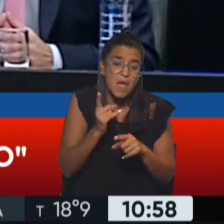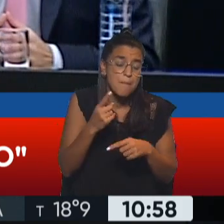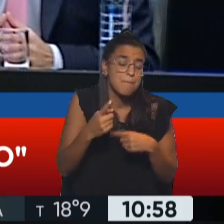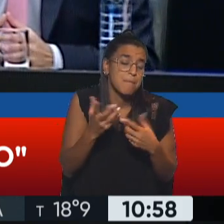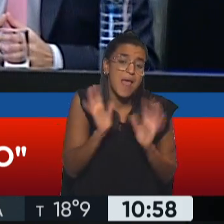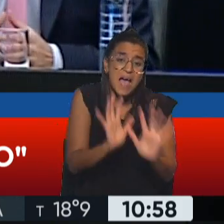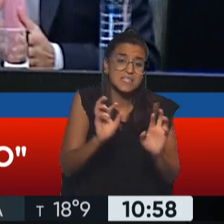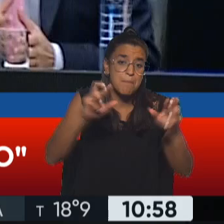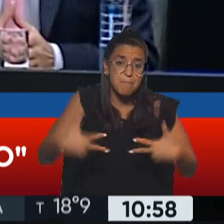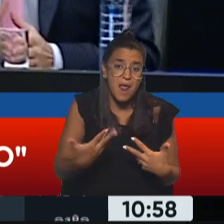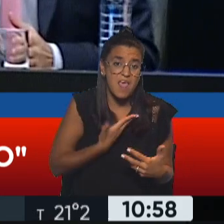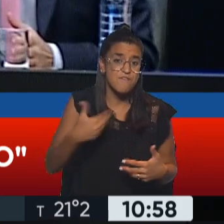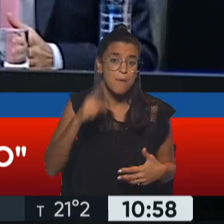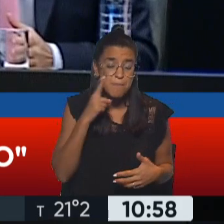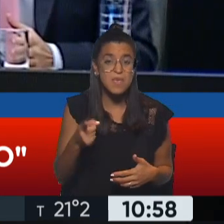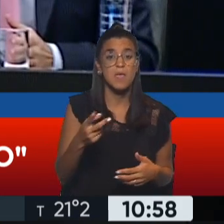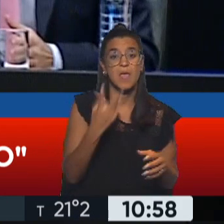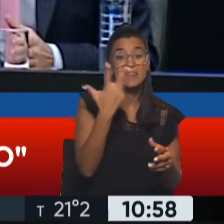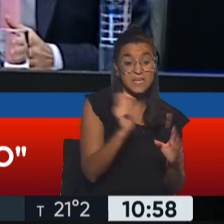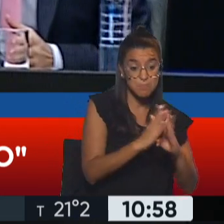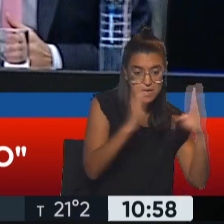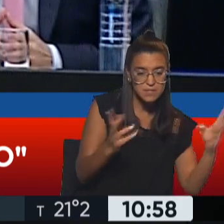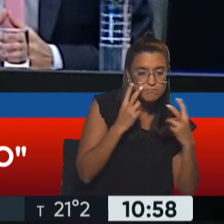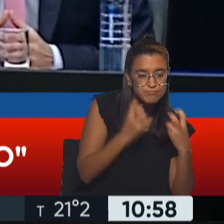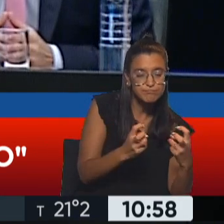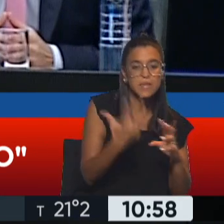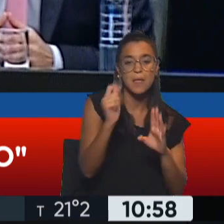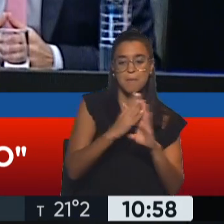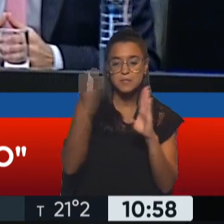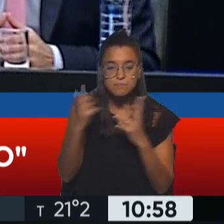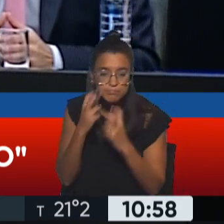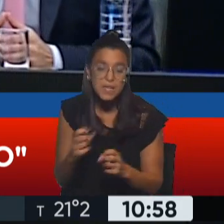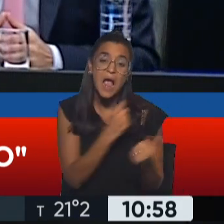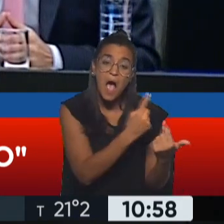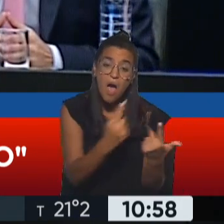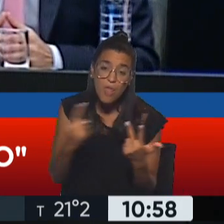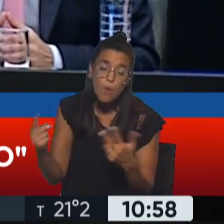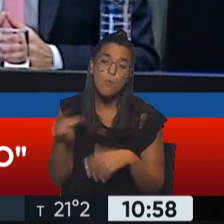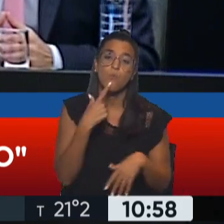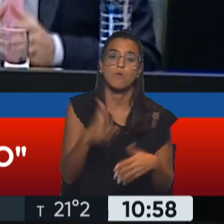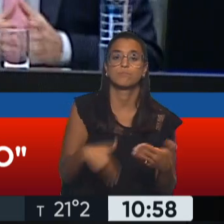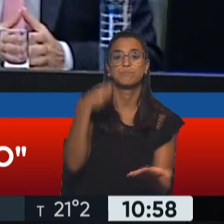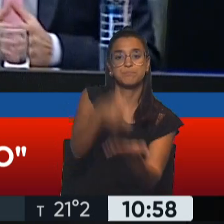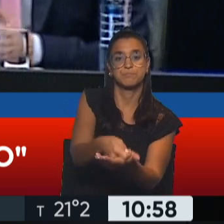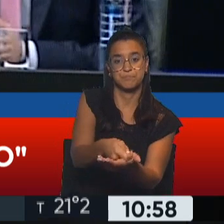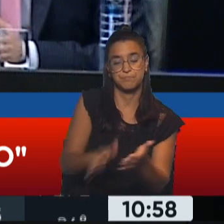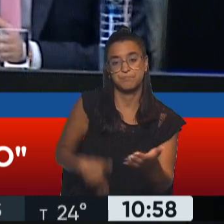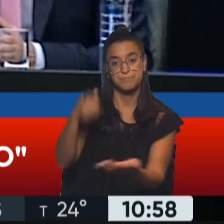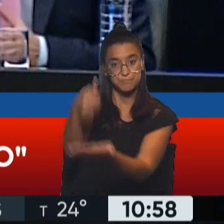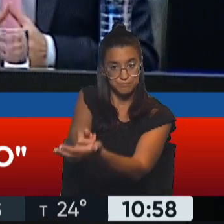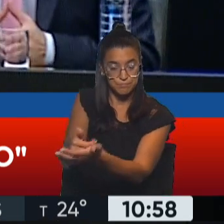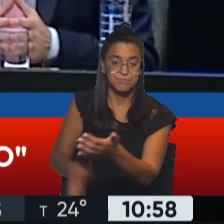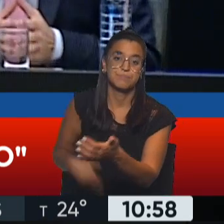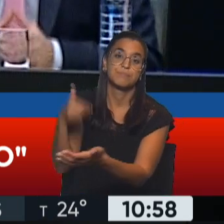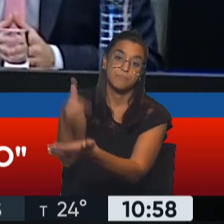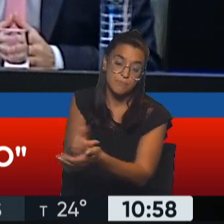Fondo Monetario Internacional, va a haber revisiones y en cada una de esas revisiones va a haber desembolsos. Con esos desembolsos